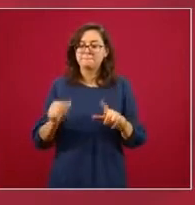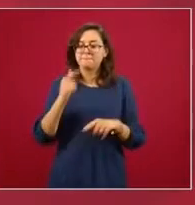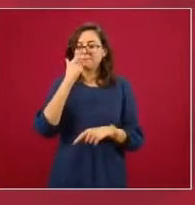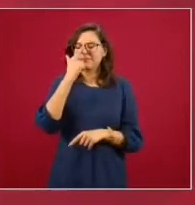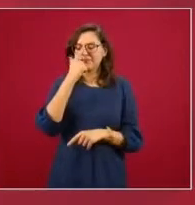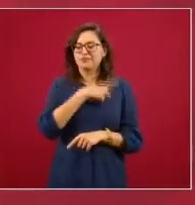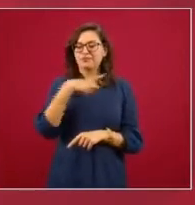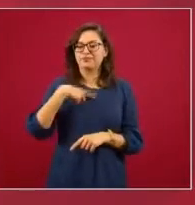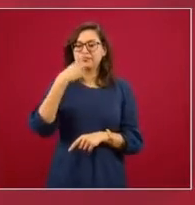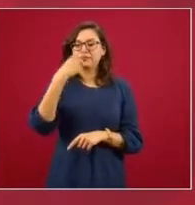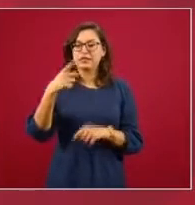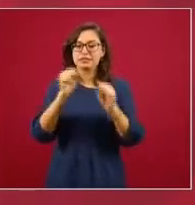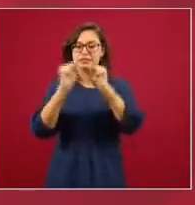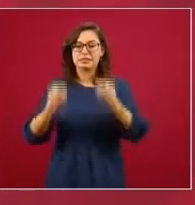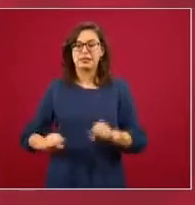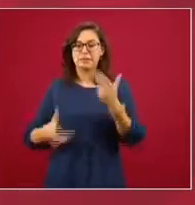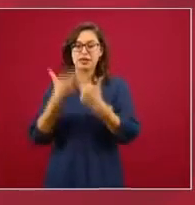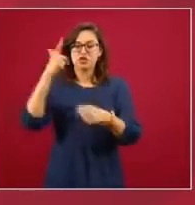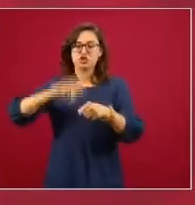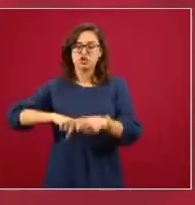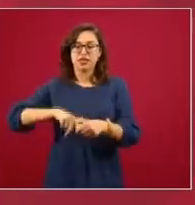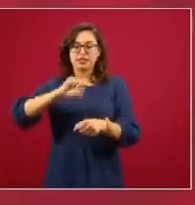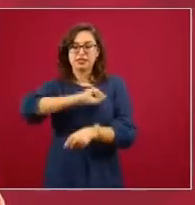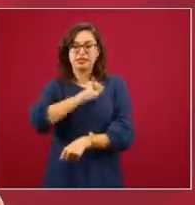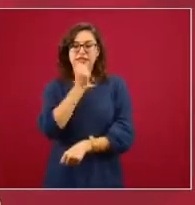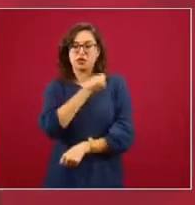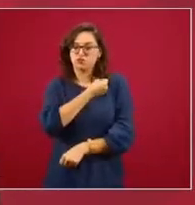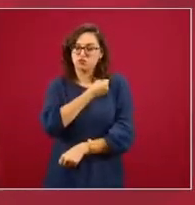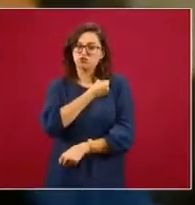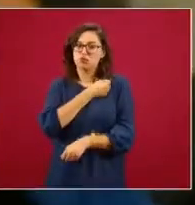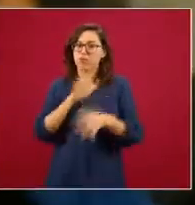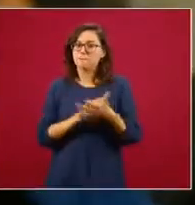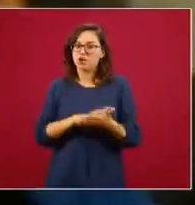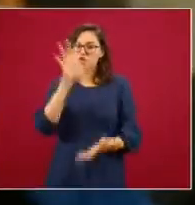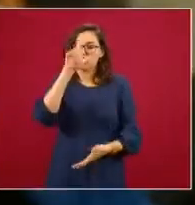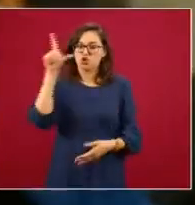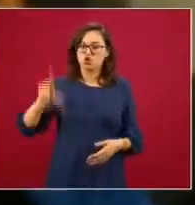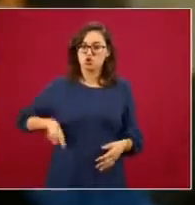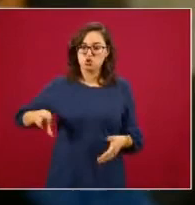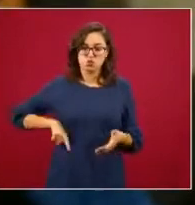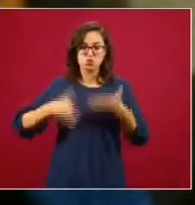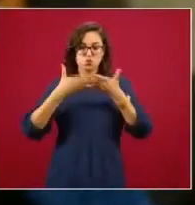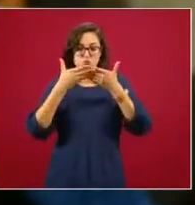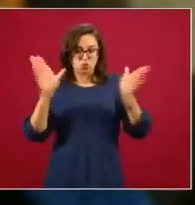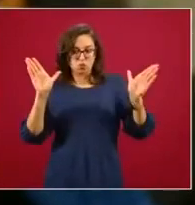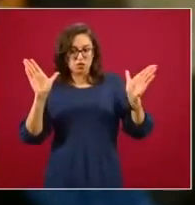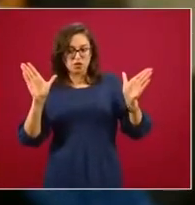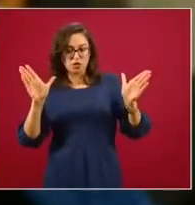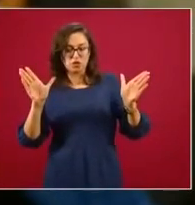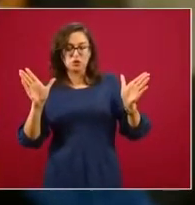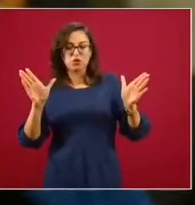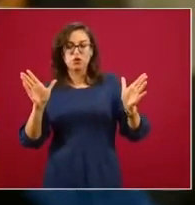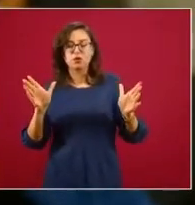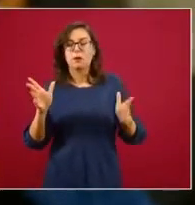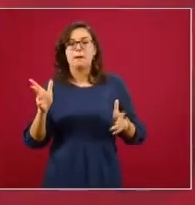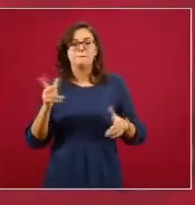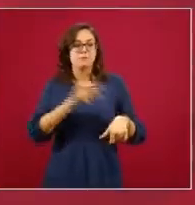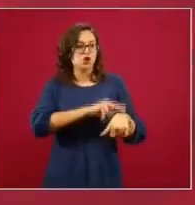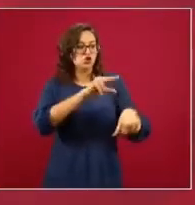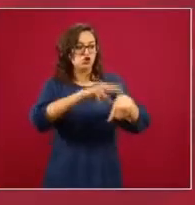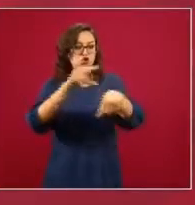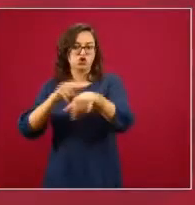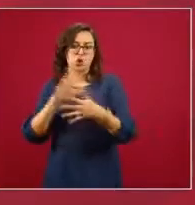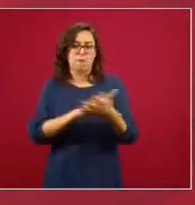nuestro Sistema Nacional de Salud es mayormente público, mayormente la mayor cantidad de profesionales de la